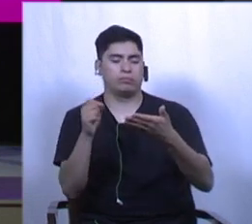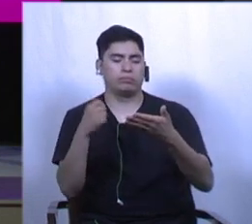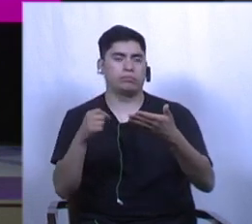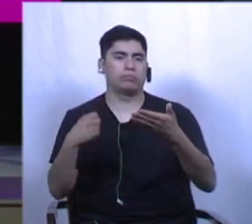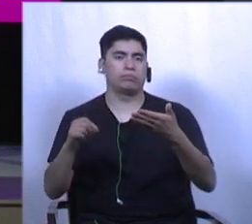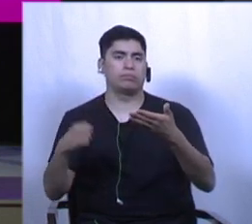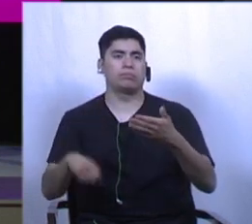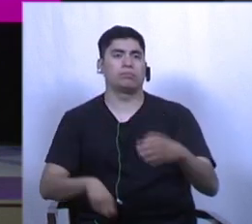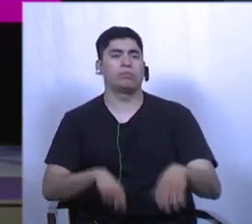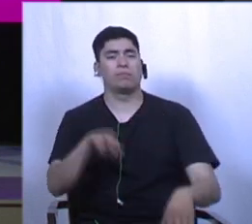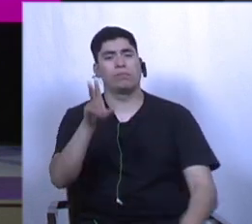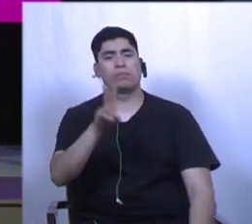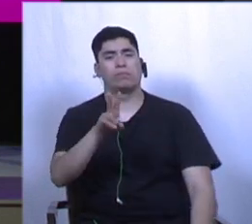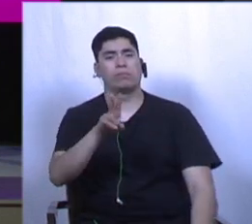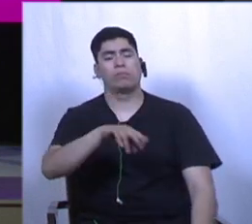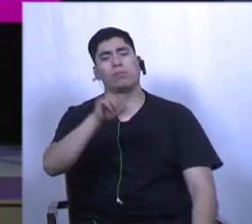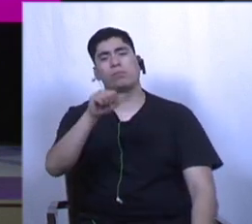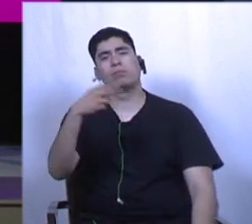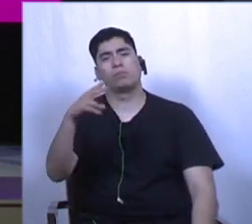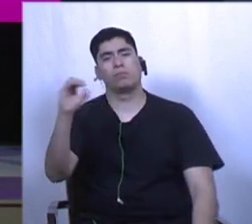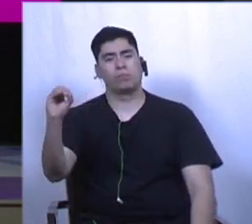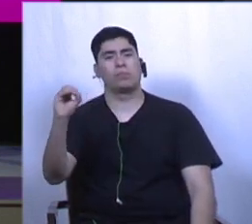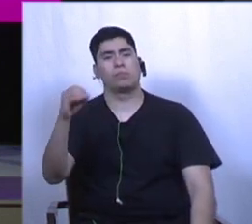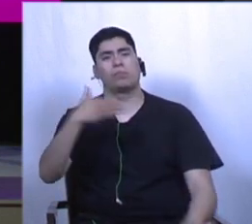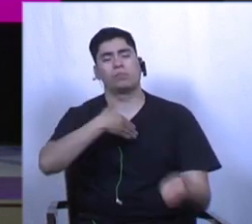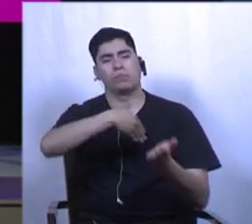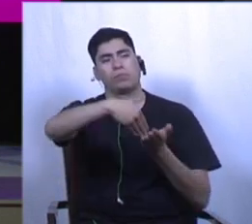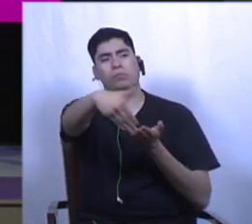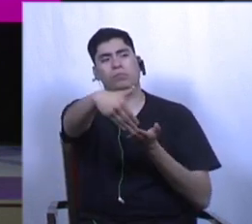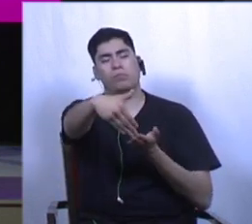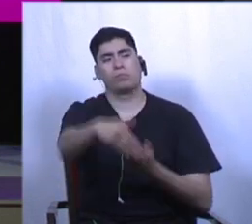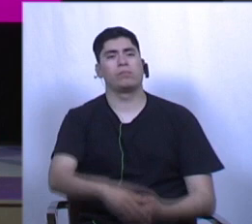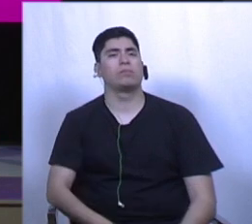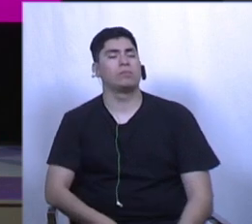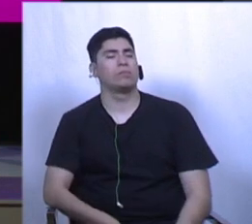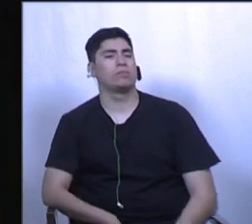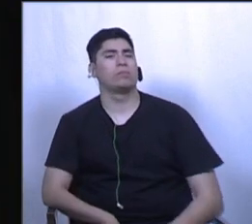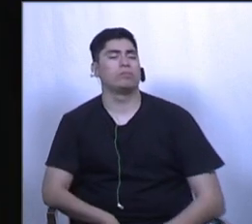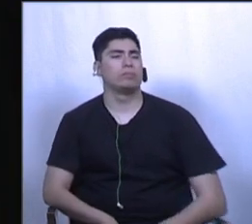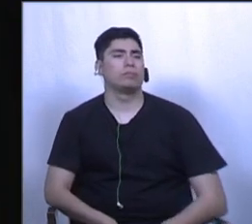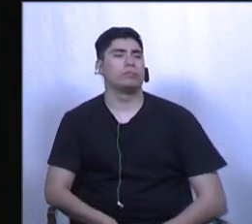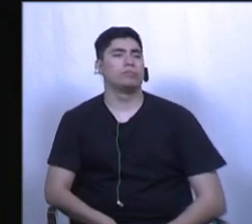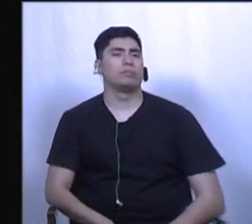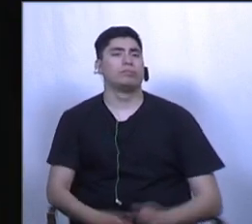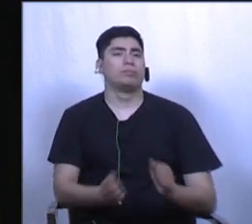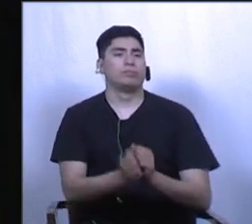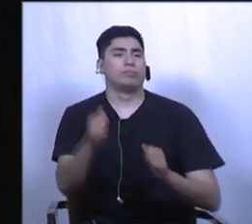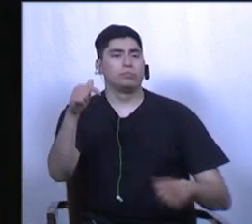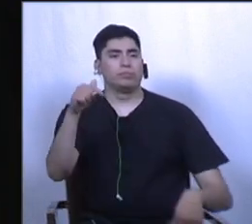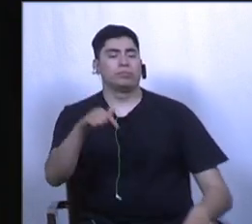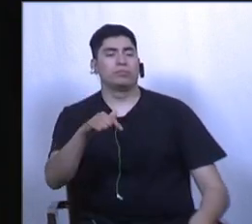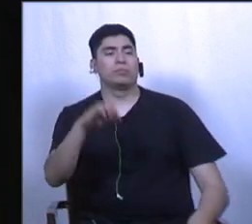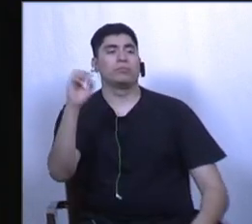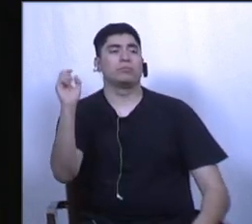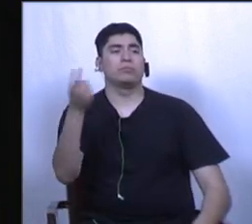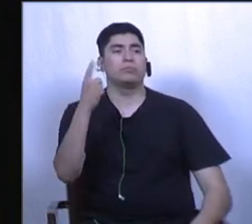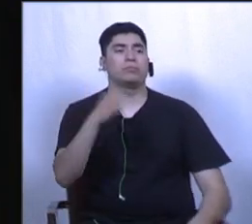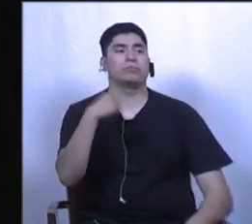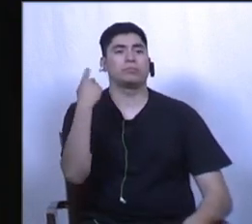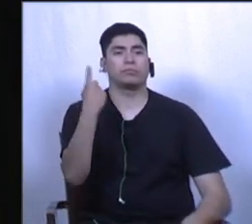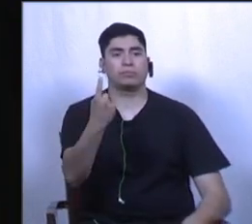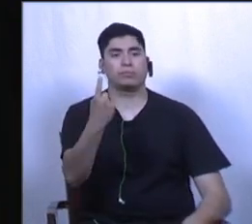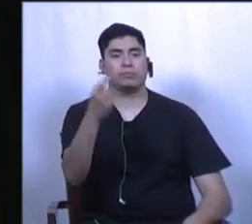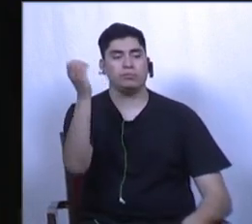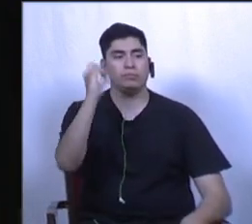de 2 a 20 millones de genes microbiológicos. Con esta medición solo somos 1%